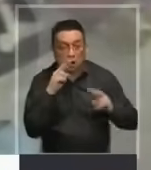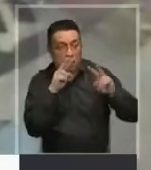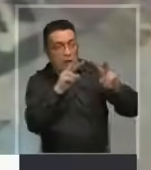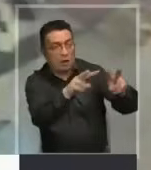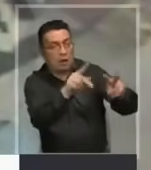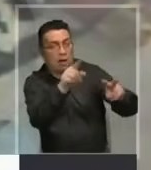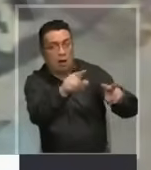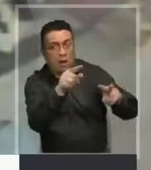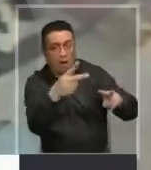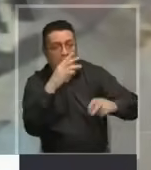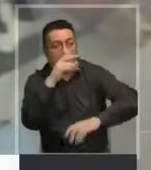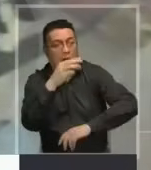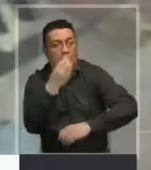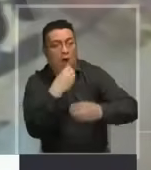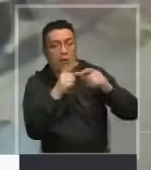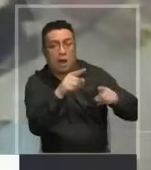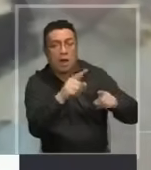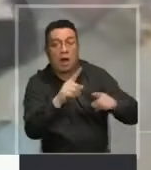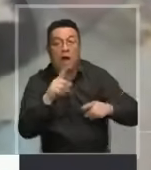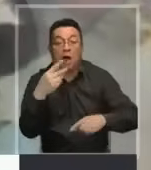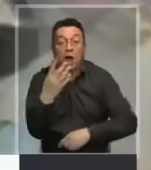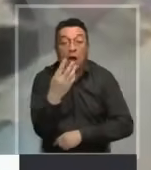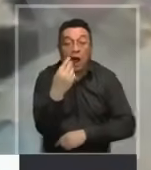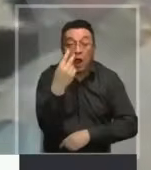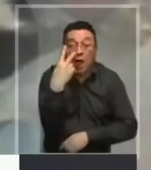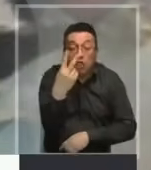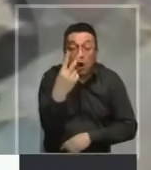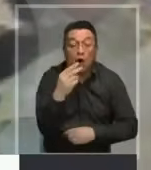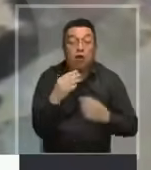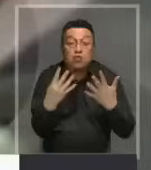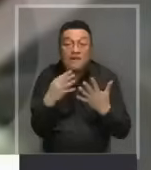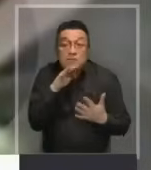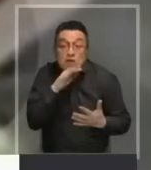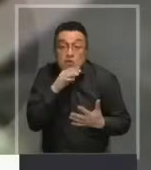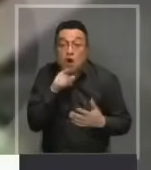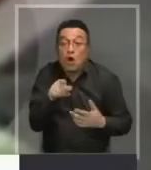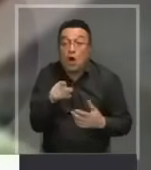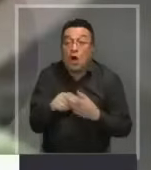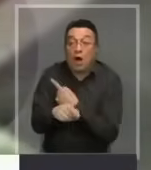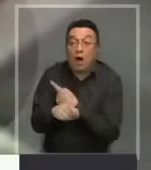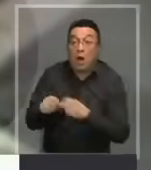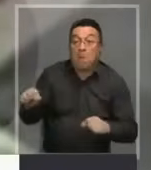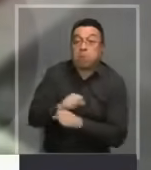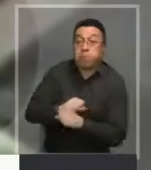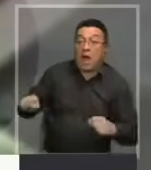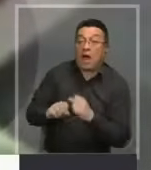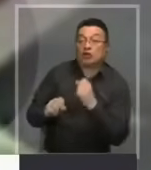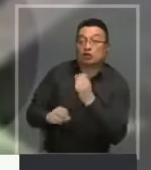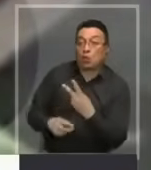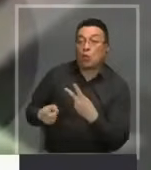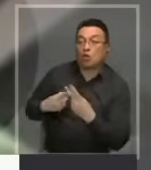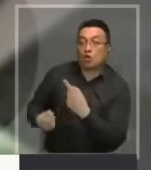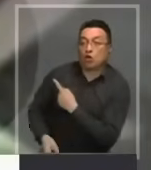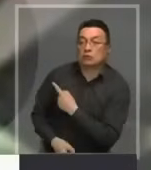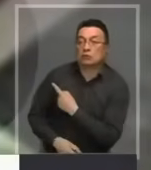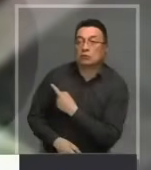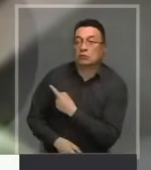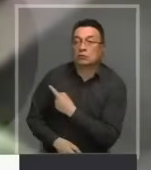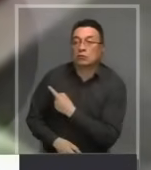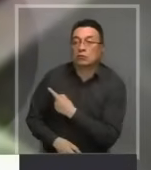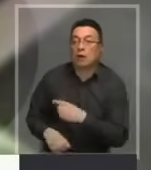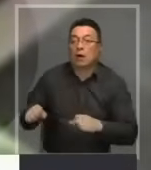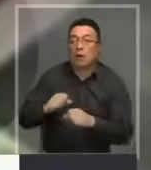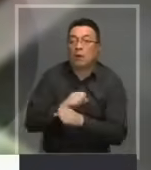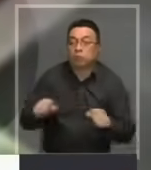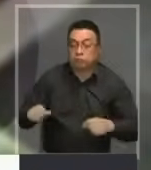alertados hacia el patio de comida, a las 14:09 con 26 segundos hace explosión la segunda bomba. En la jardinera junto